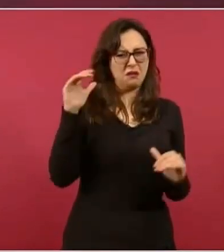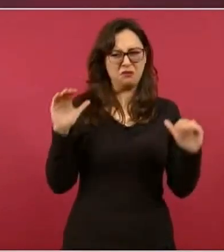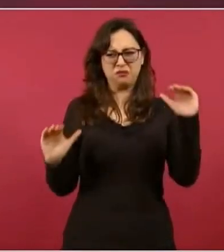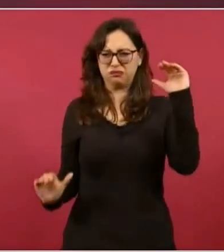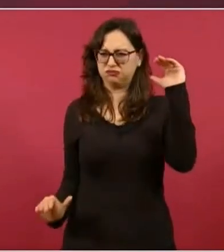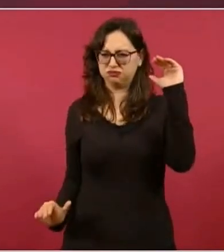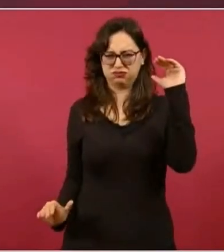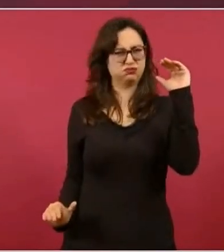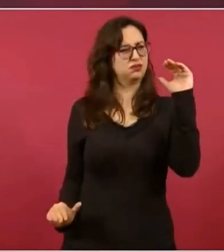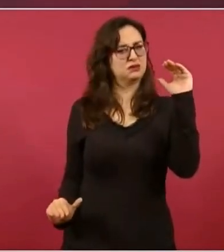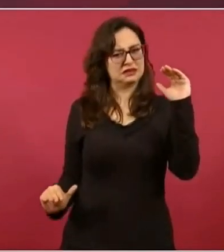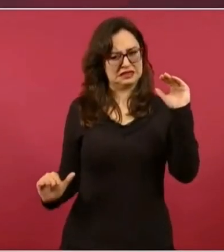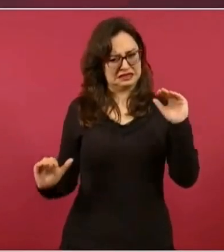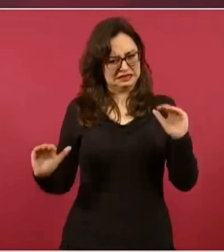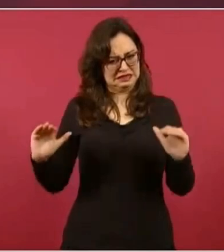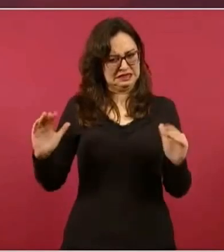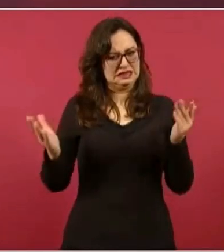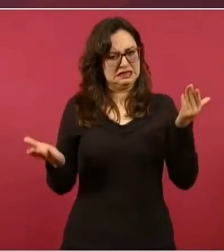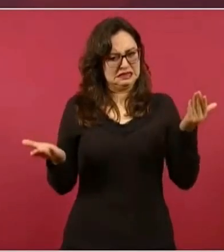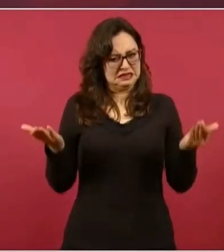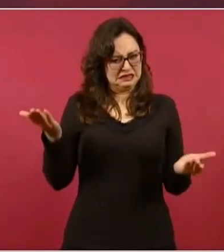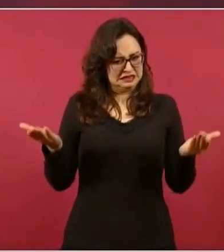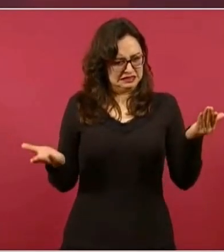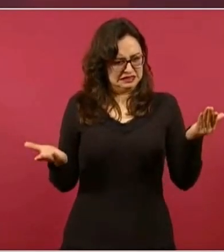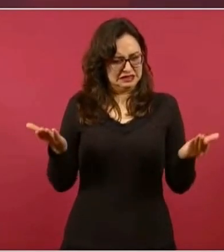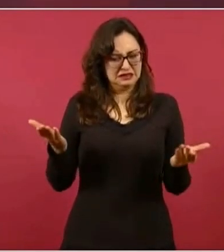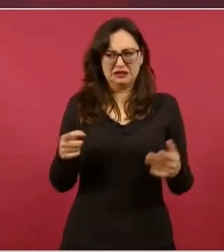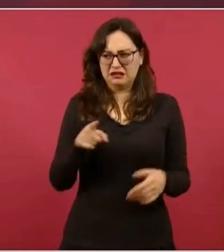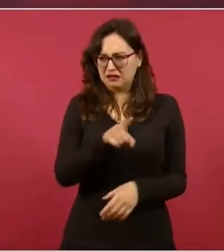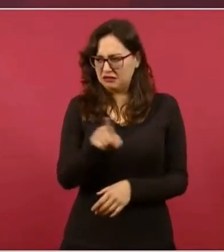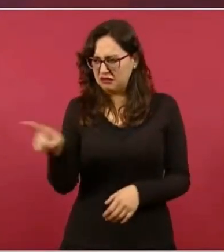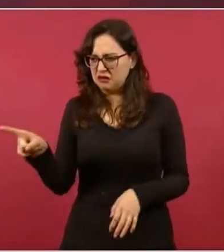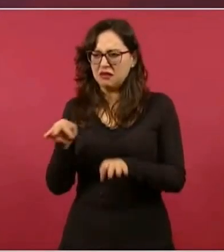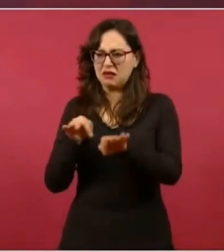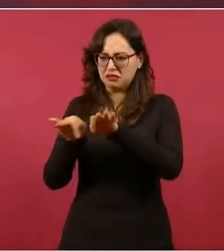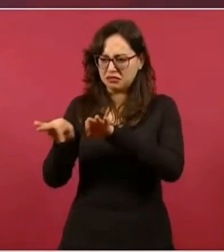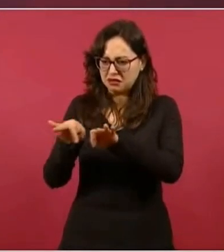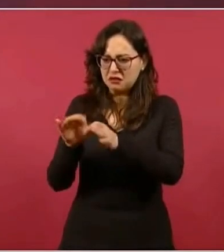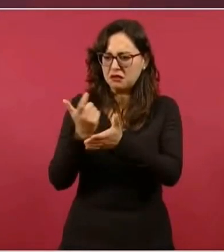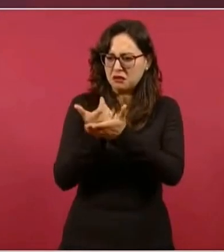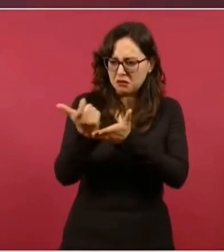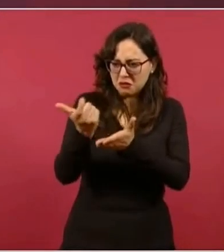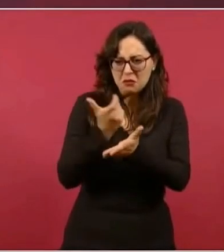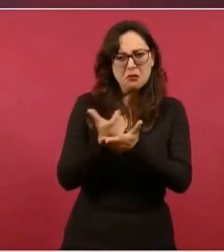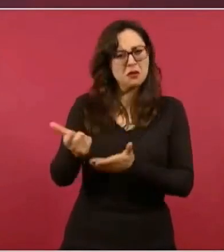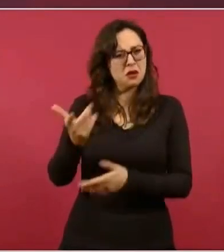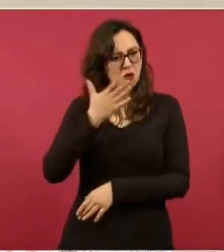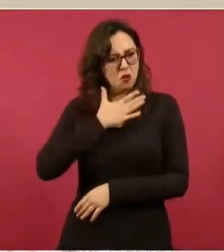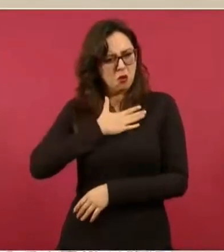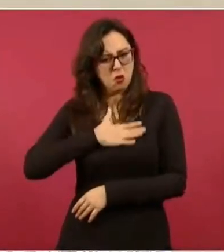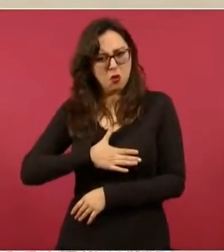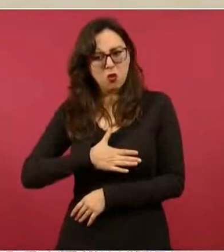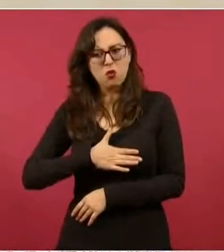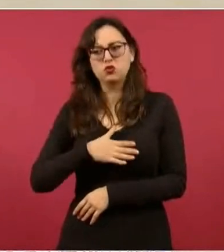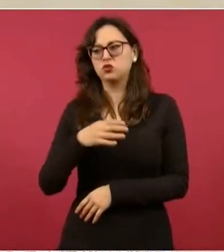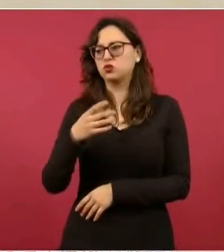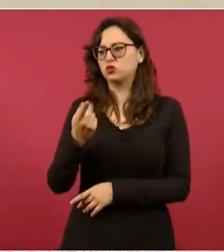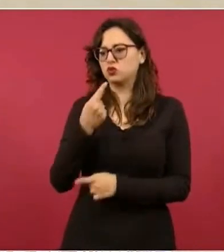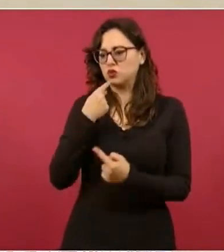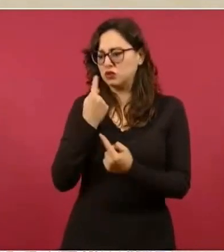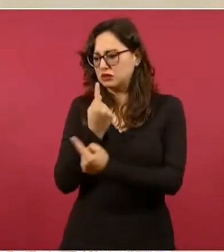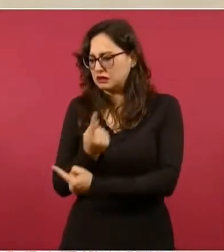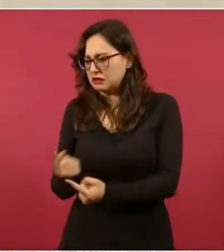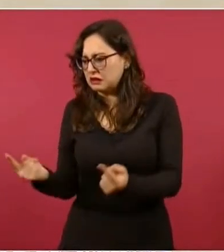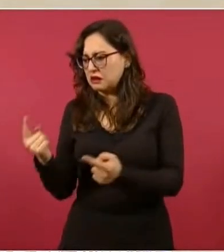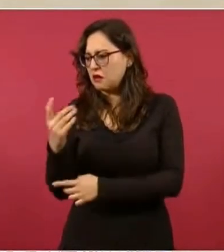se eleve el salario del Peón que se eduque al hijo del Campesino igual que al hijo del